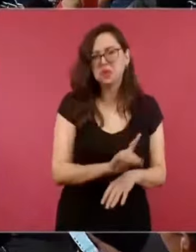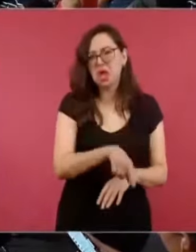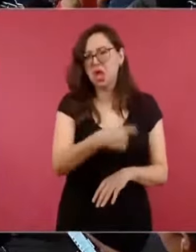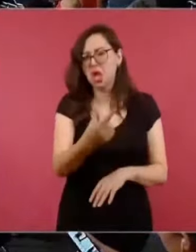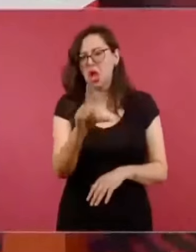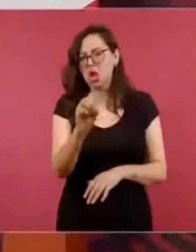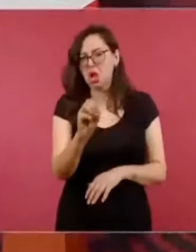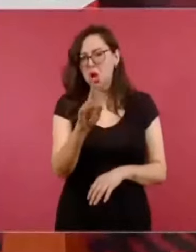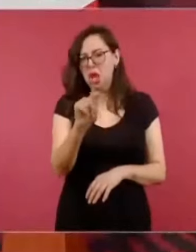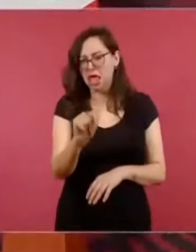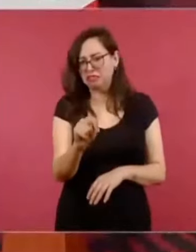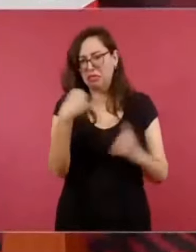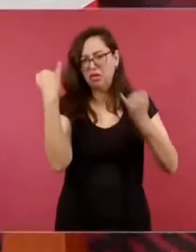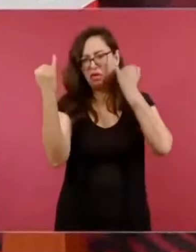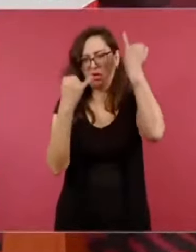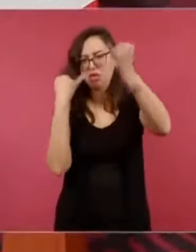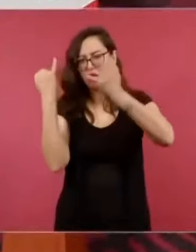que son como